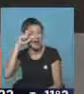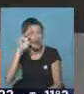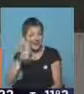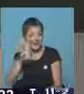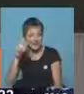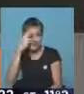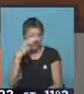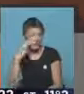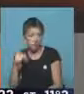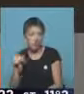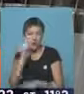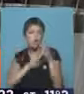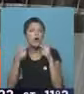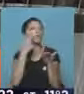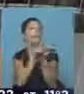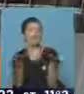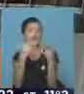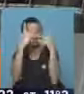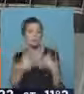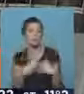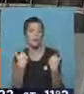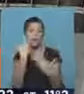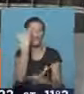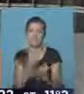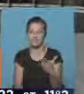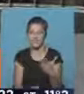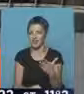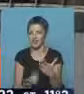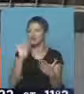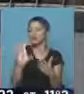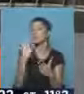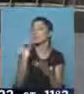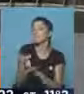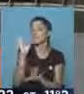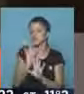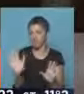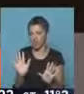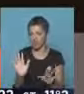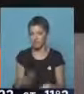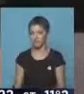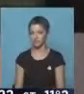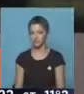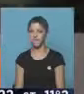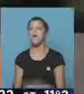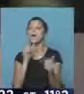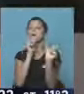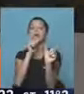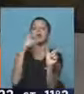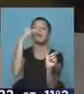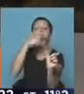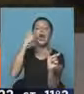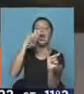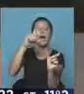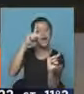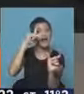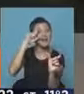y muestran la vulnerabilidad del sistema simplemente como un desafío profesional? Sí, los hackers tienen la palabra hacker tiene